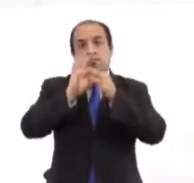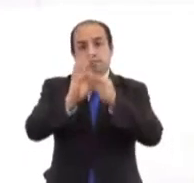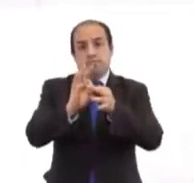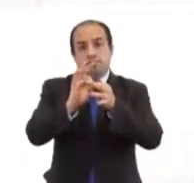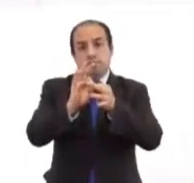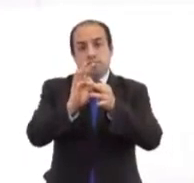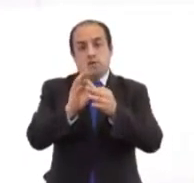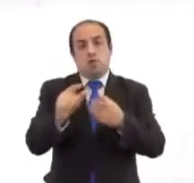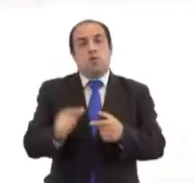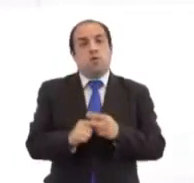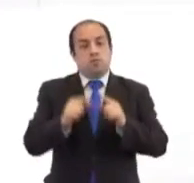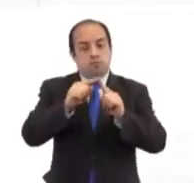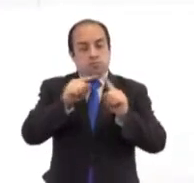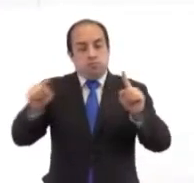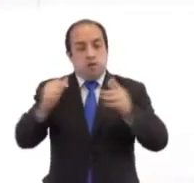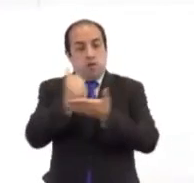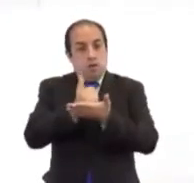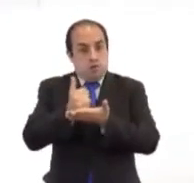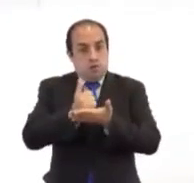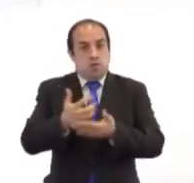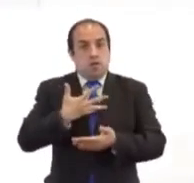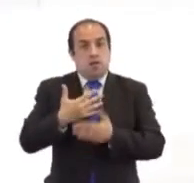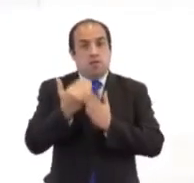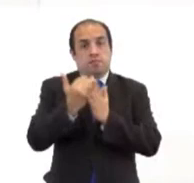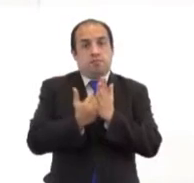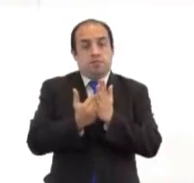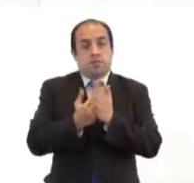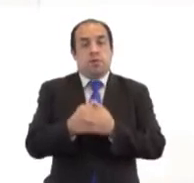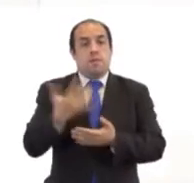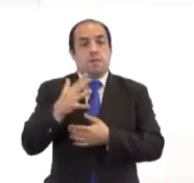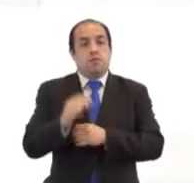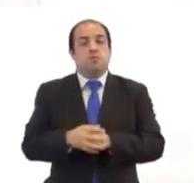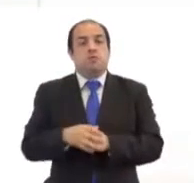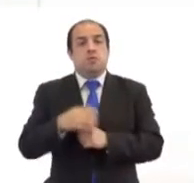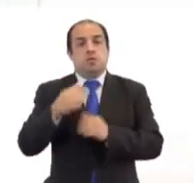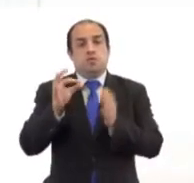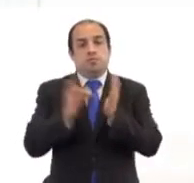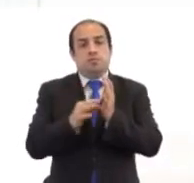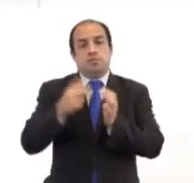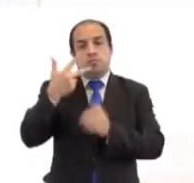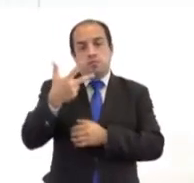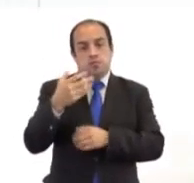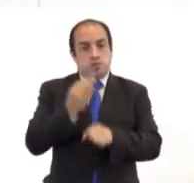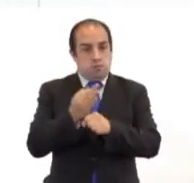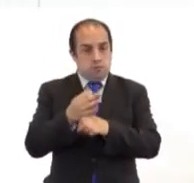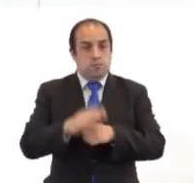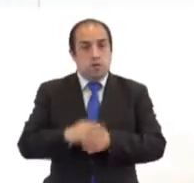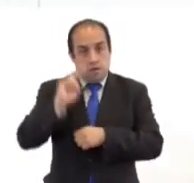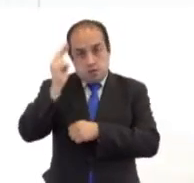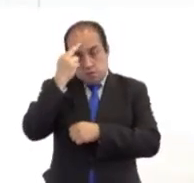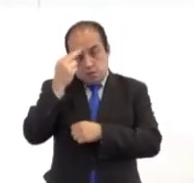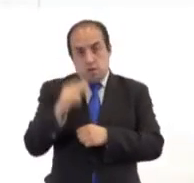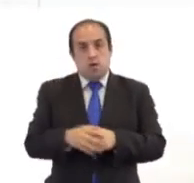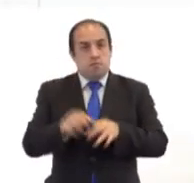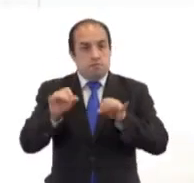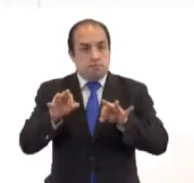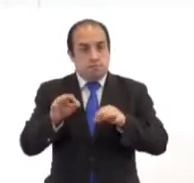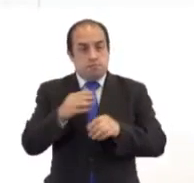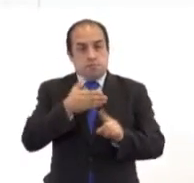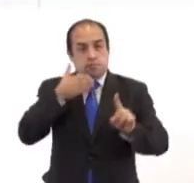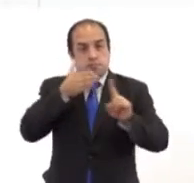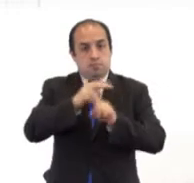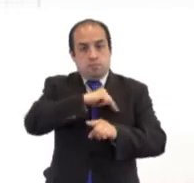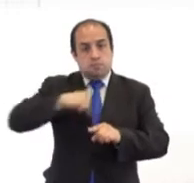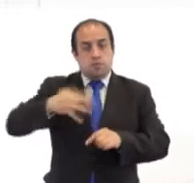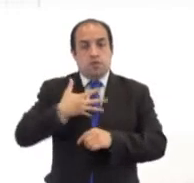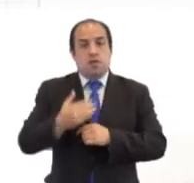línea azul, que refiere a una tasa reproductiva promedio de 0.8 en este momento. Recordarán, originalmente nuestro objetivo era tener